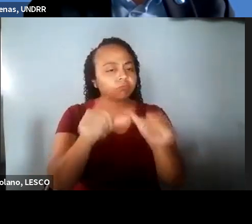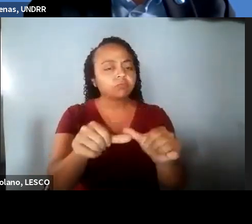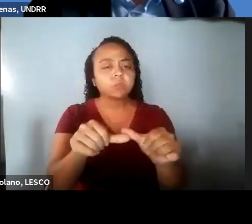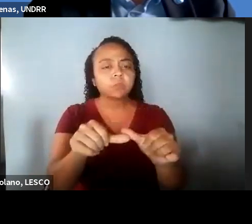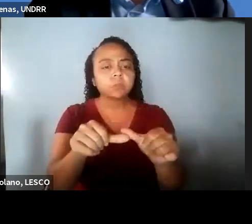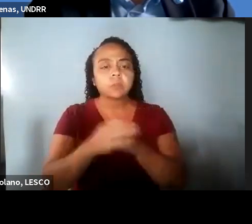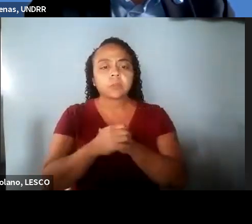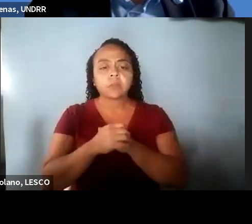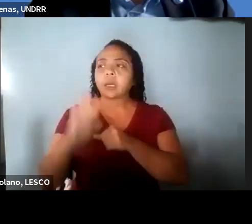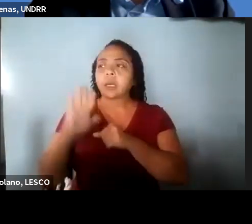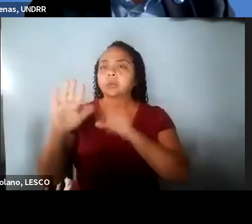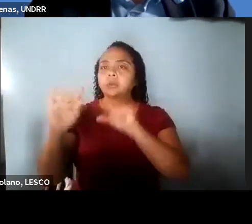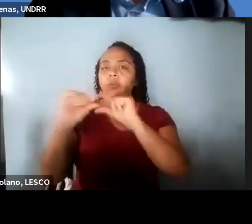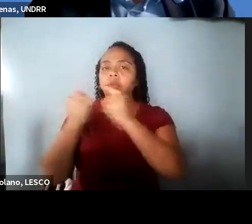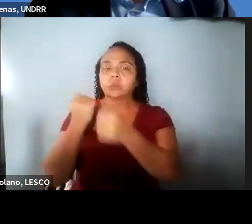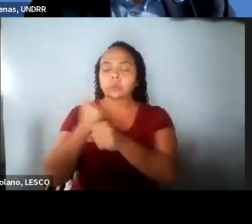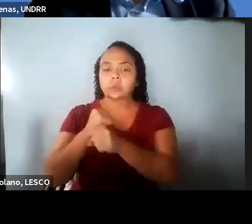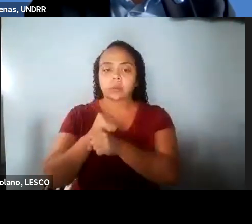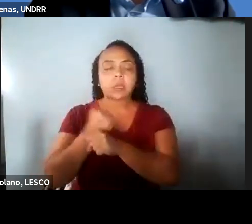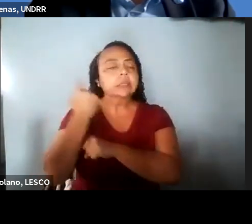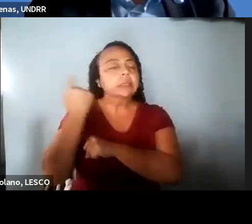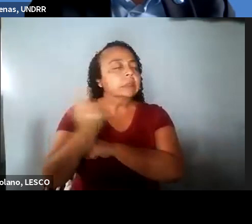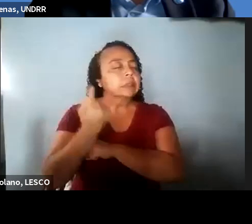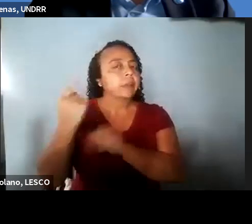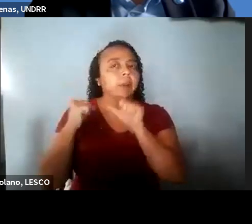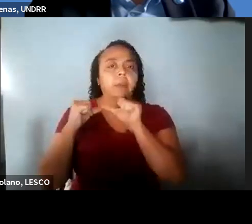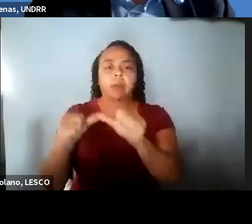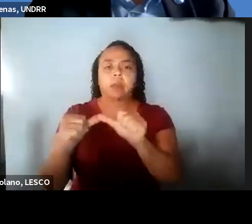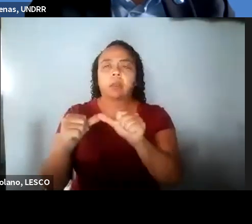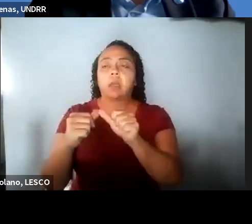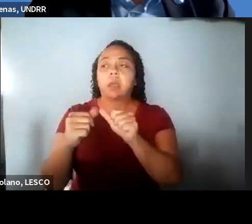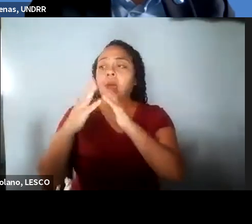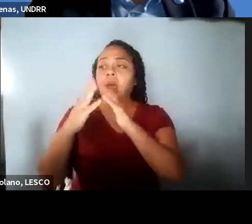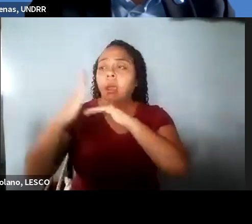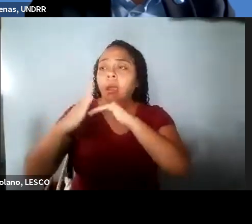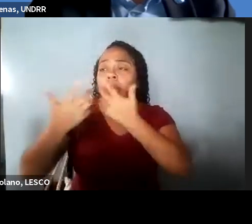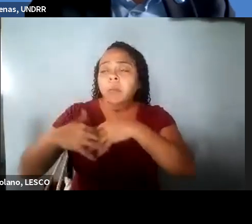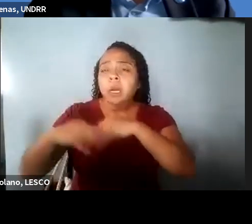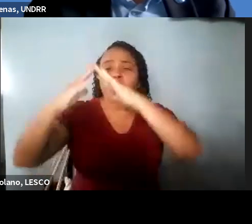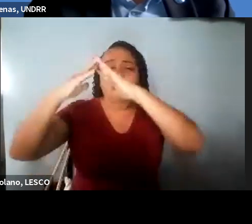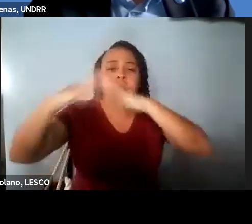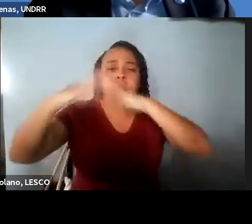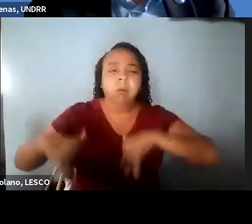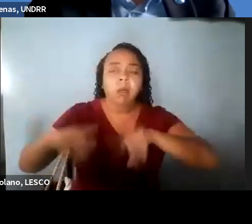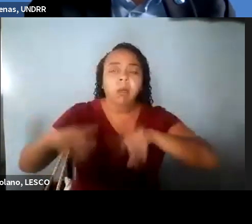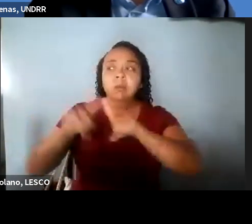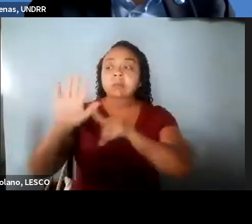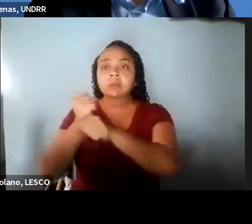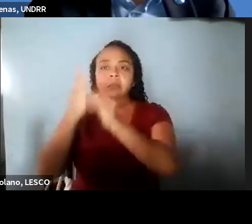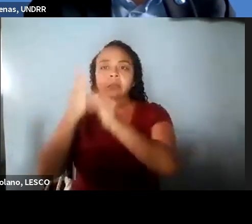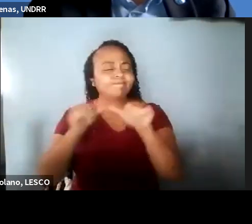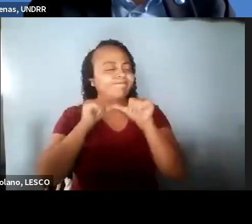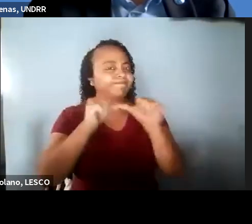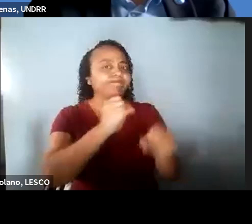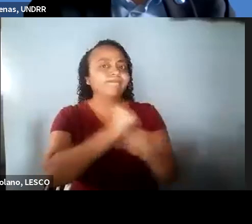staff de trabajo siempre permanente a que la empresa quedó destruida pero pero su personal siguió trabajando y